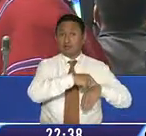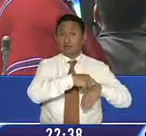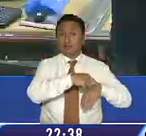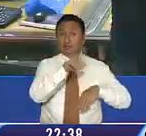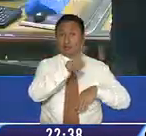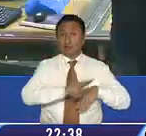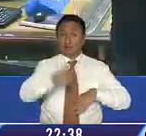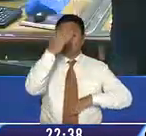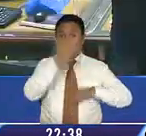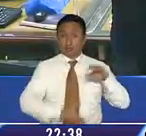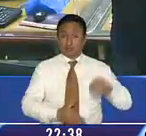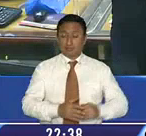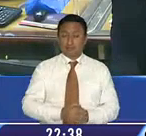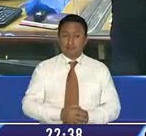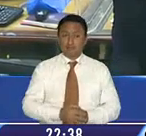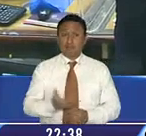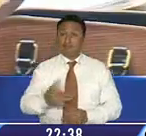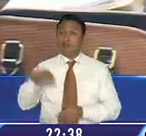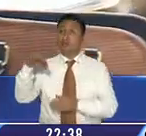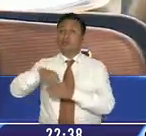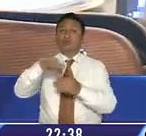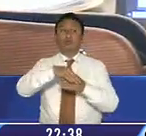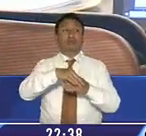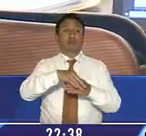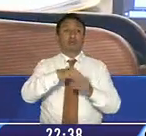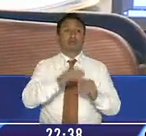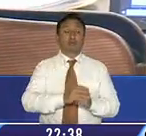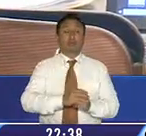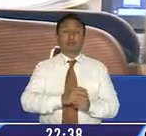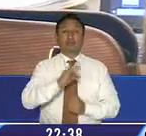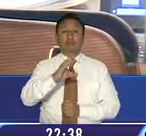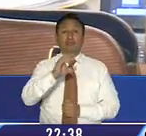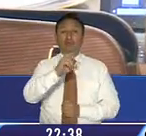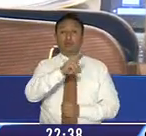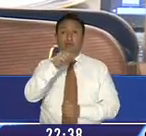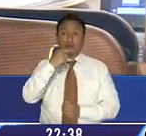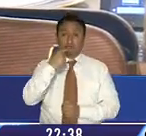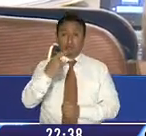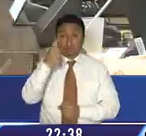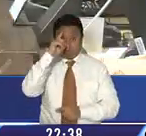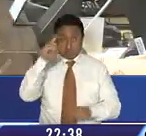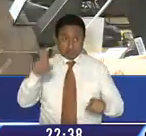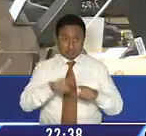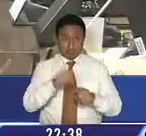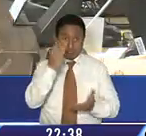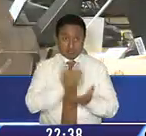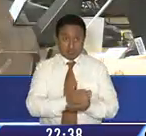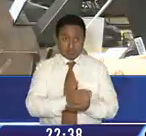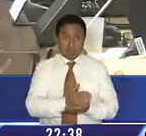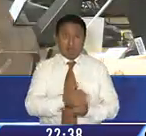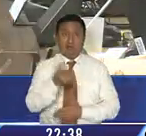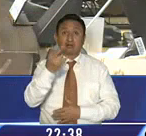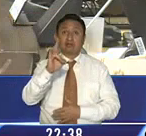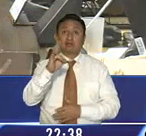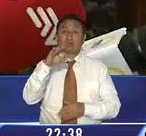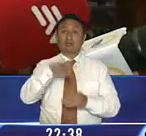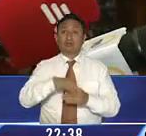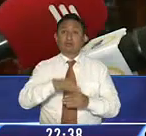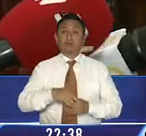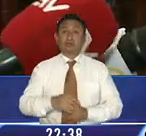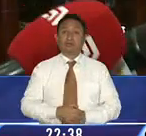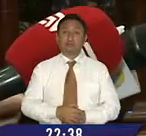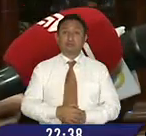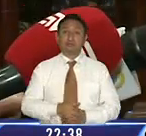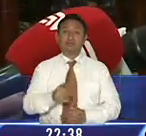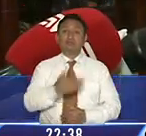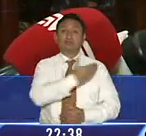este viernes. Se sometió a votación la moción de Pierina Correa para allanarse al veto, pero solo se obtuvieron 17 votos a favor. La